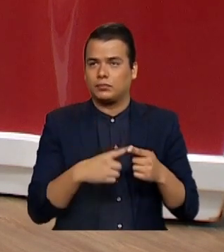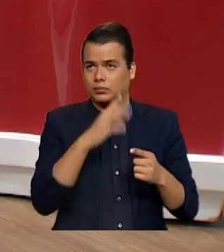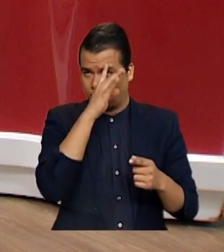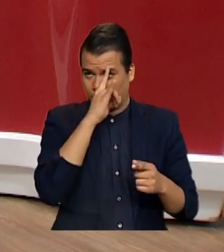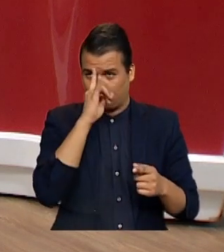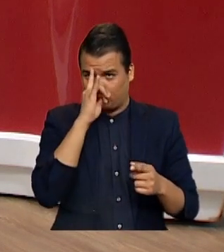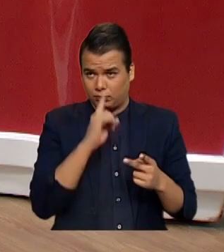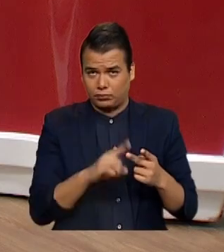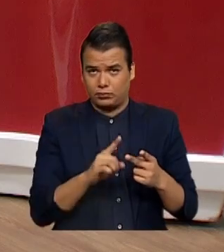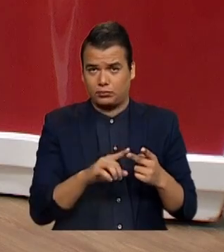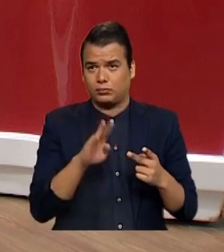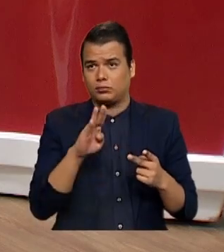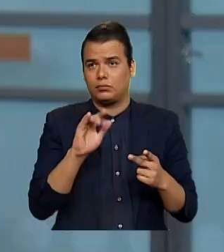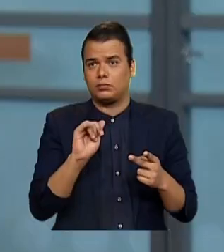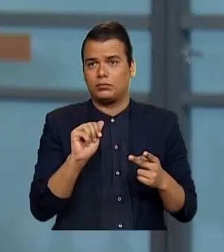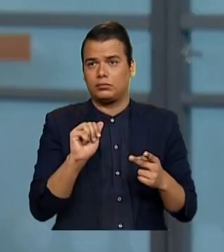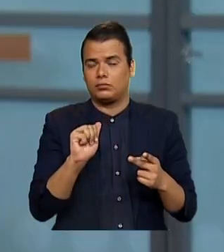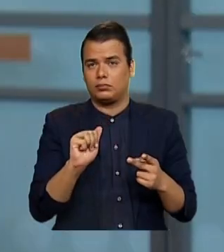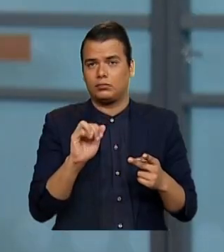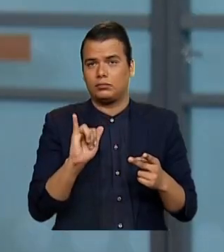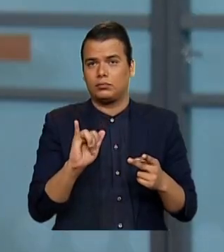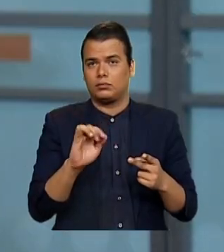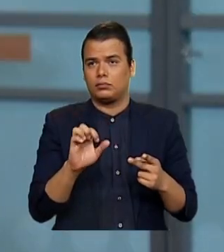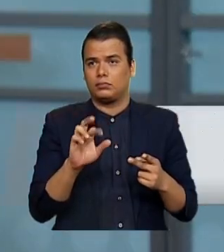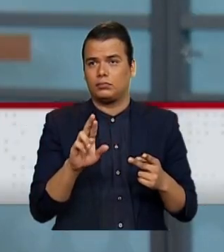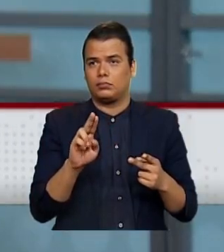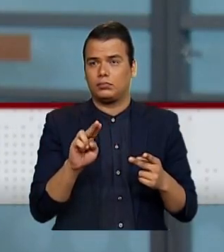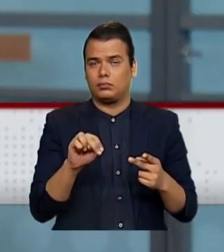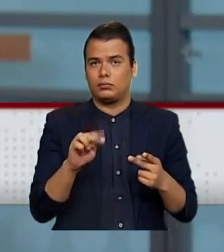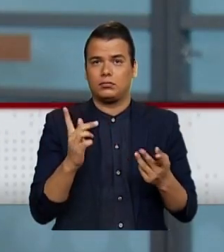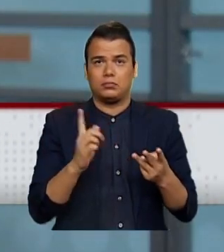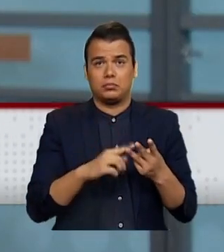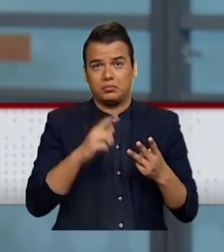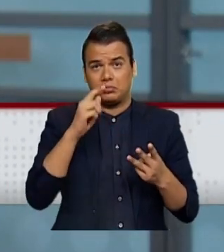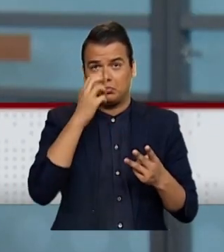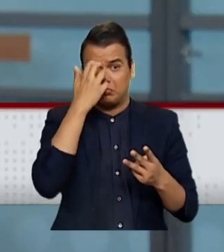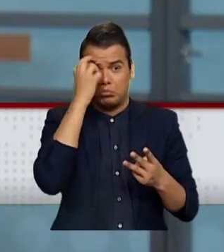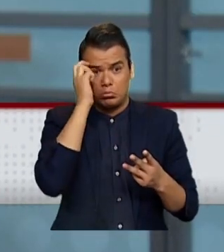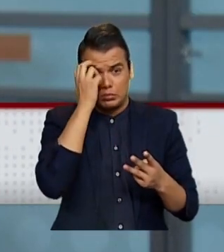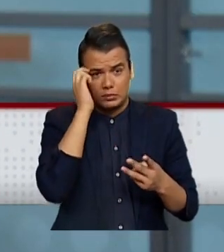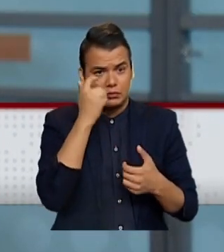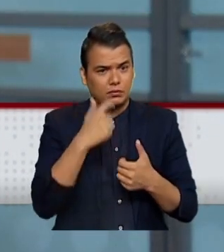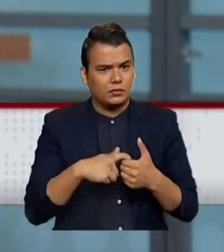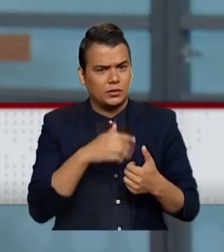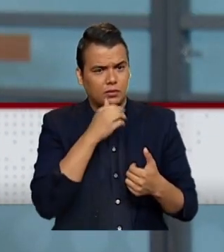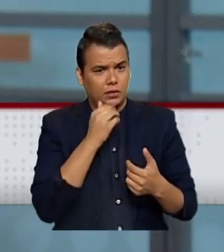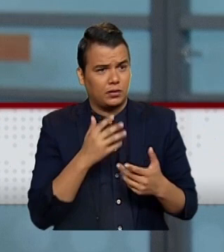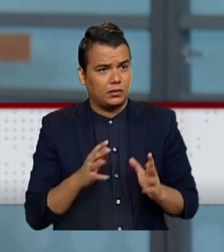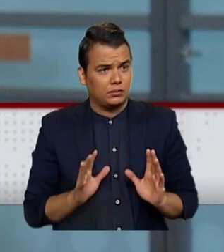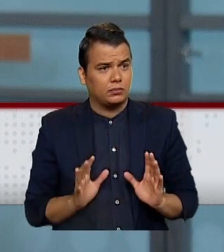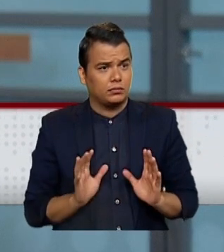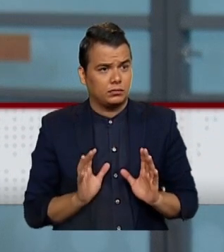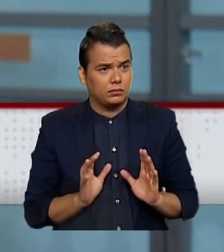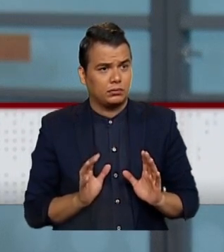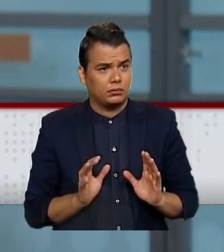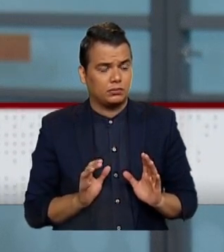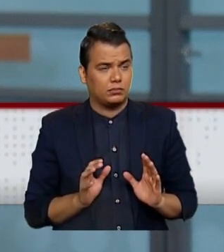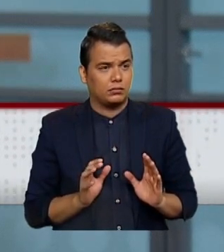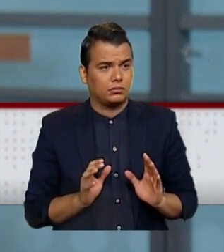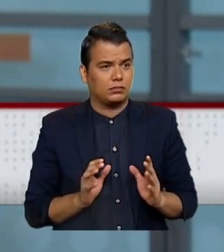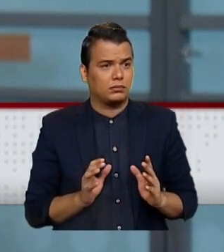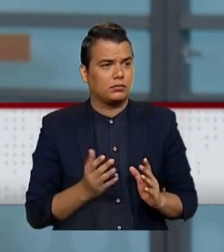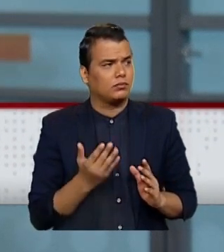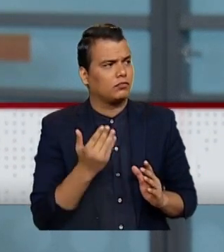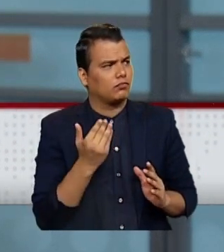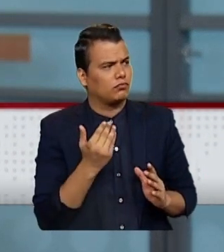sin Juventus de CR7. Sobre todo sin la presencia de, por más que no lo quieran, del Real Madrid. Ha sido el campeón en las